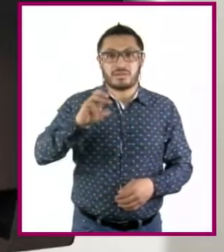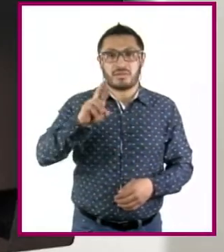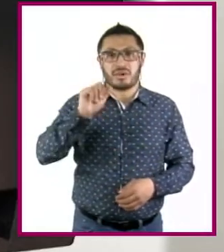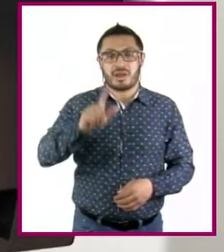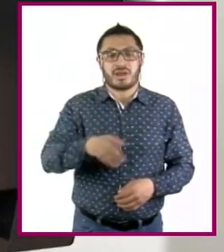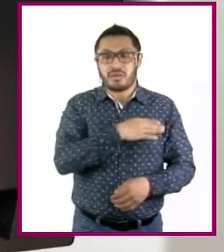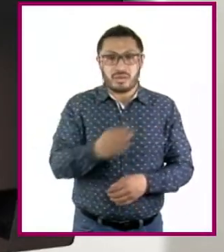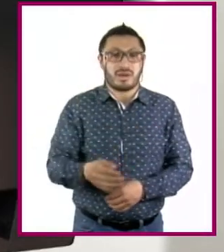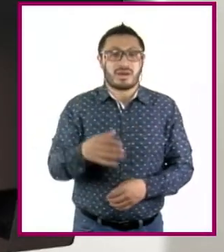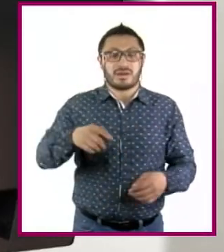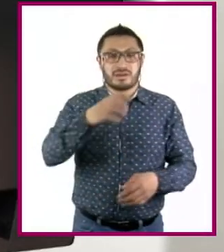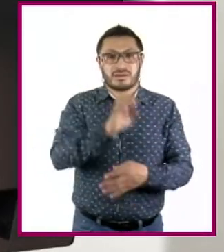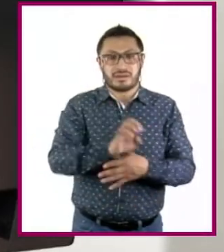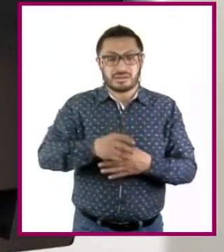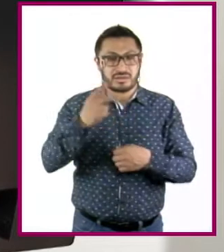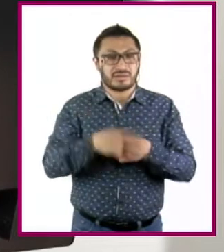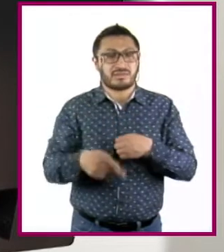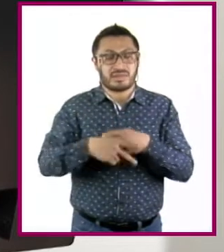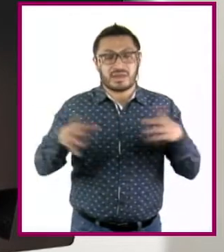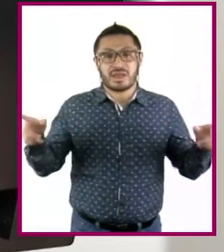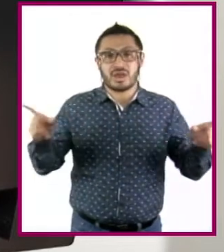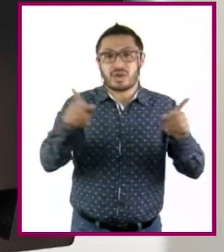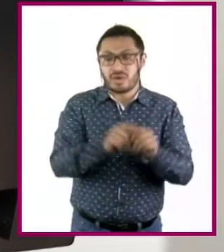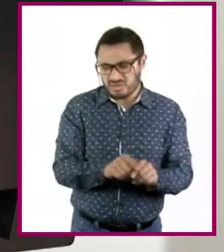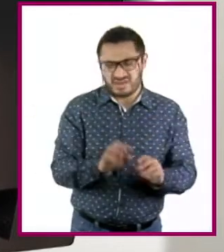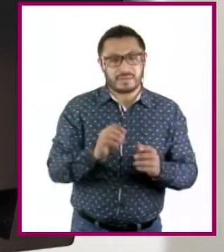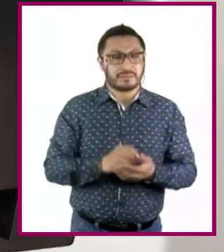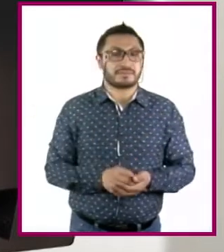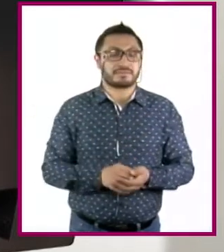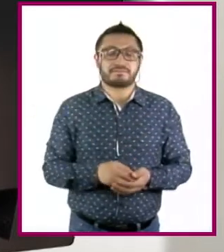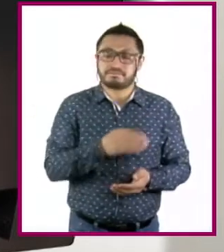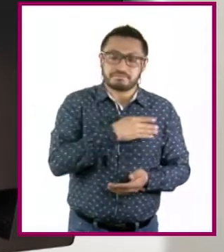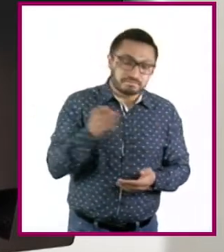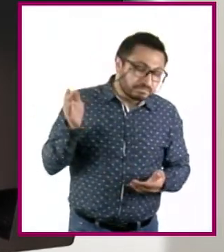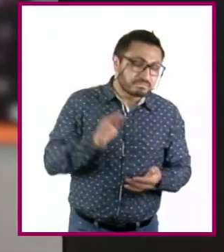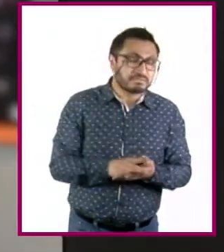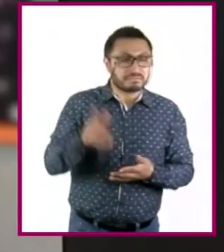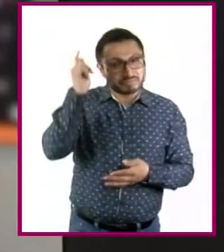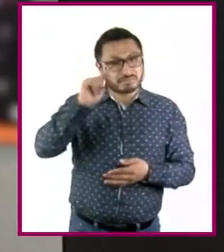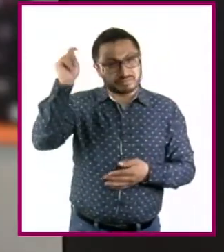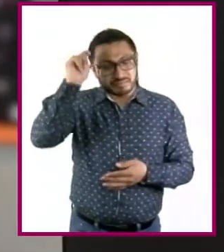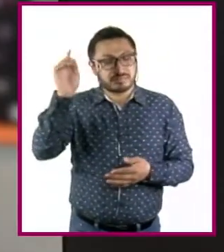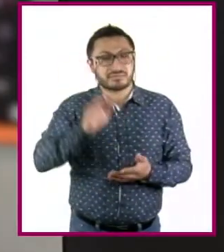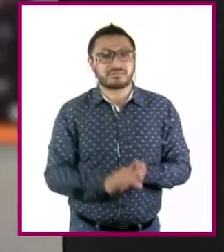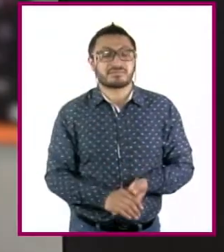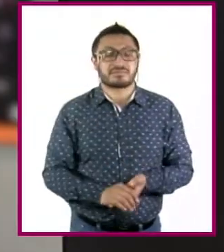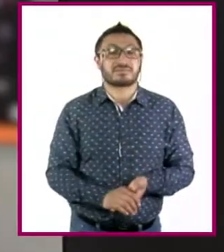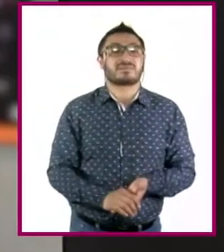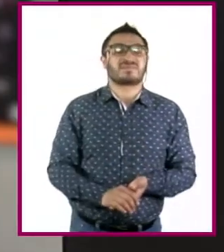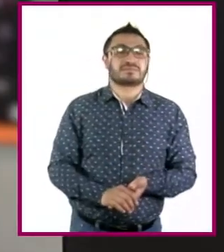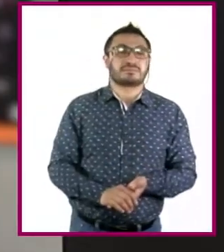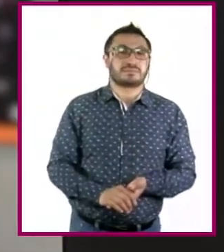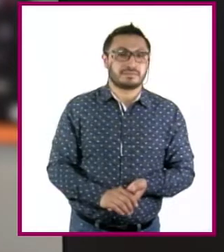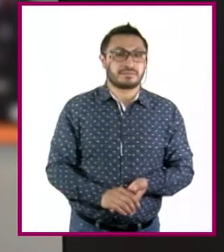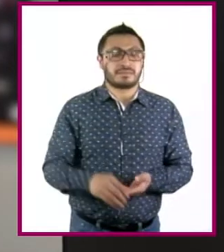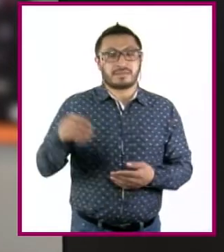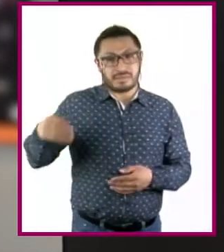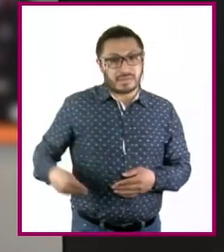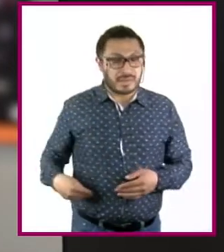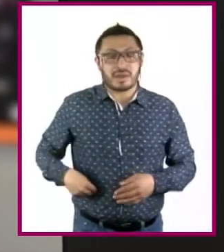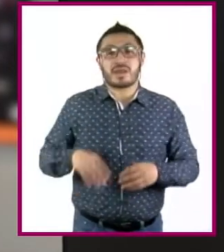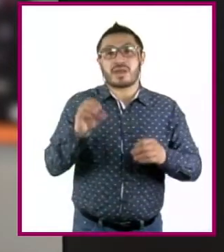a la persona acusada según sus prejuicios o intereses. Bueno, en teoría. El caso es que la culpabilidad o la